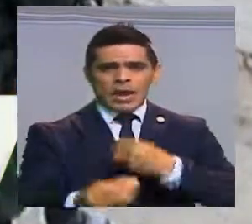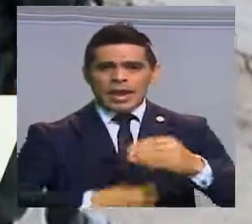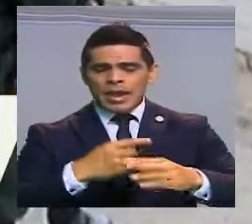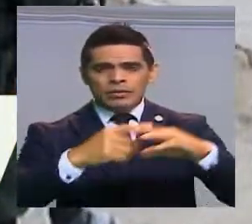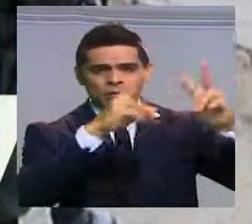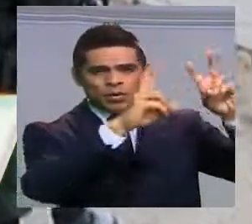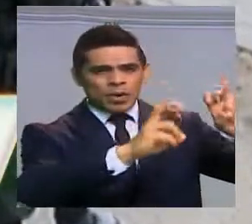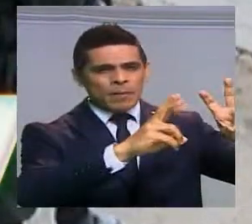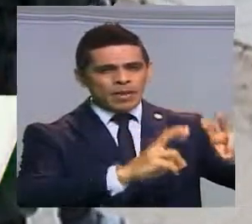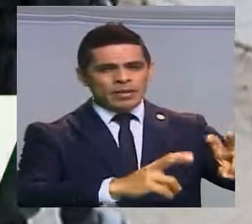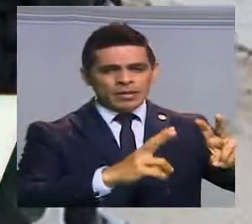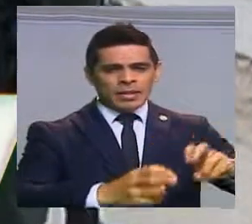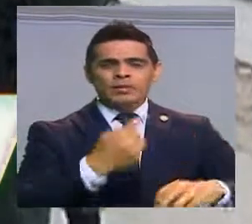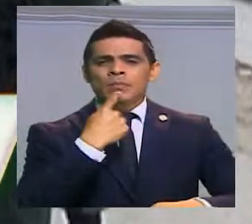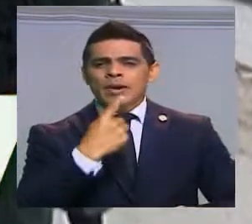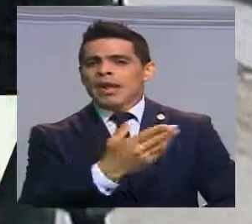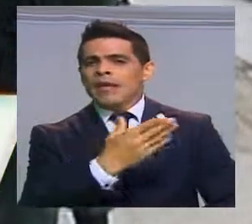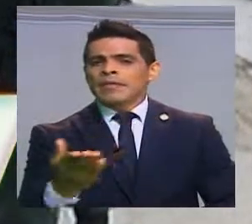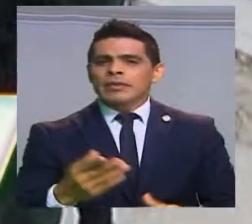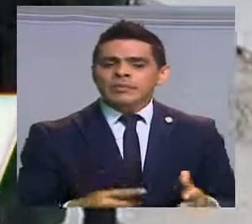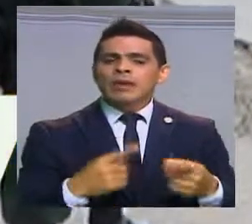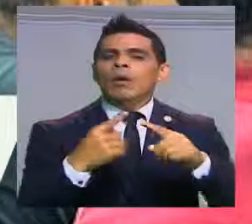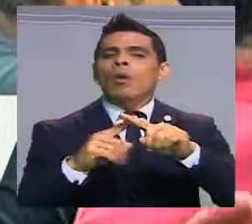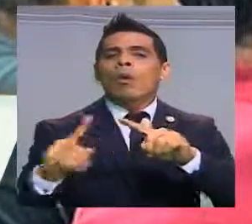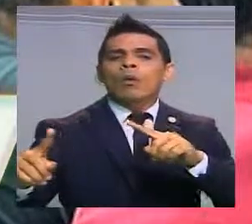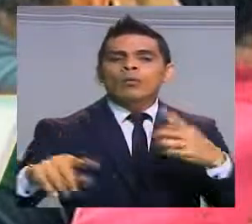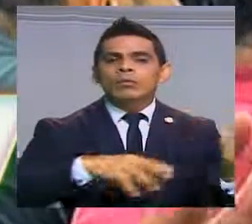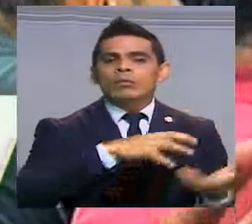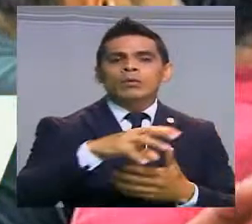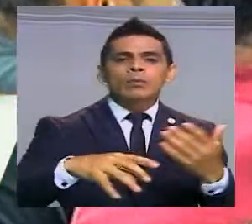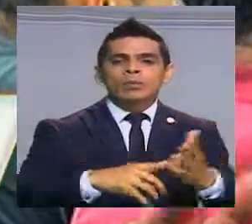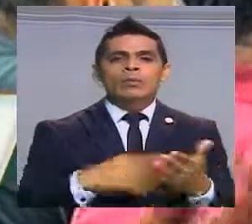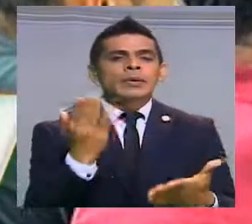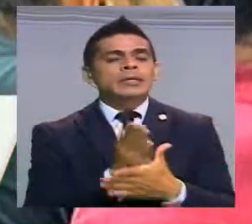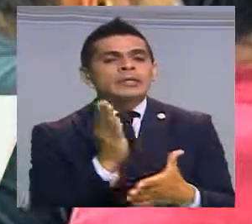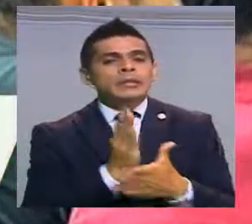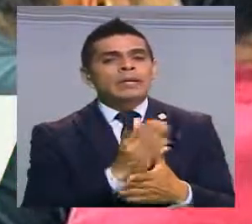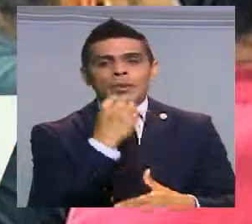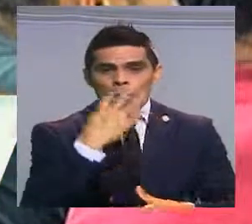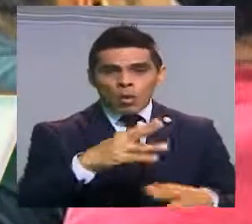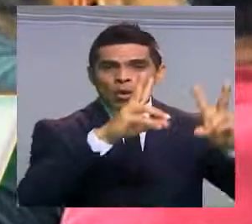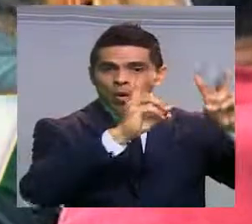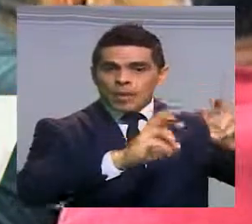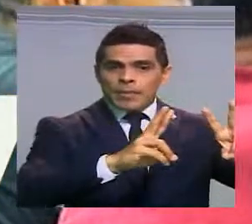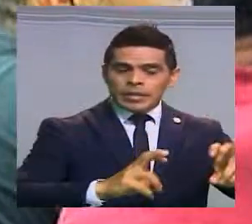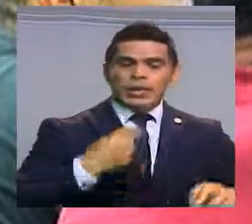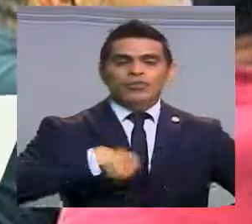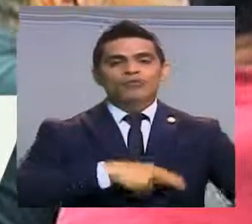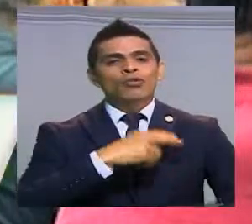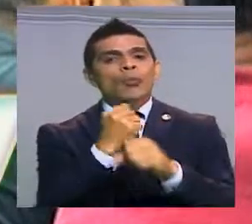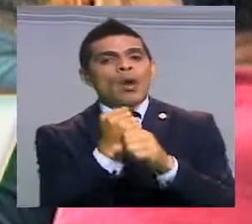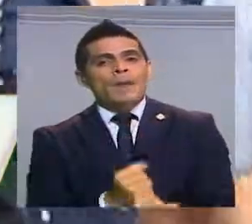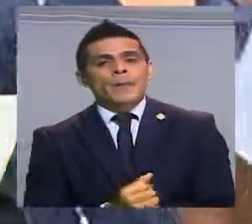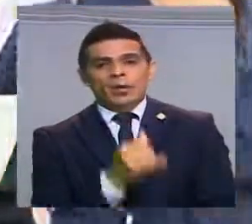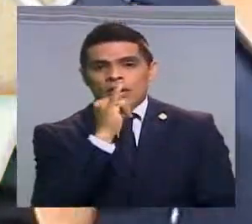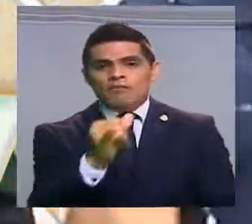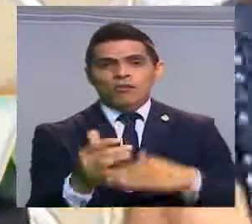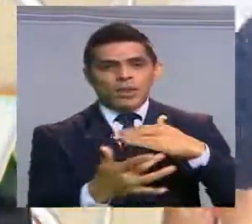para determinar que no haya sido otra cosa. Siempre es bueno investigar. Vamos a esperar que den lo que los expertos